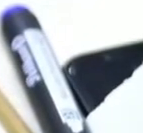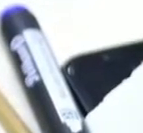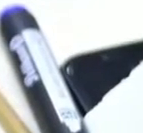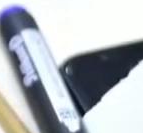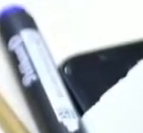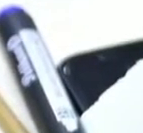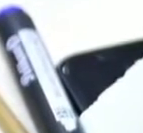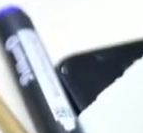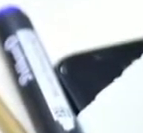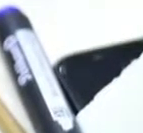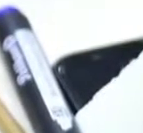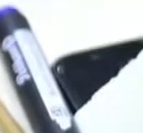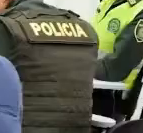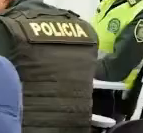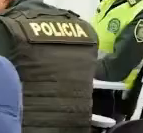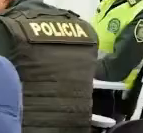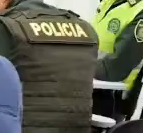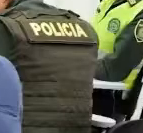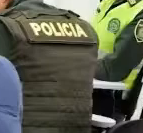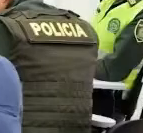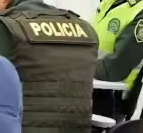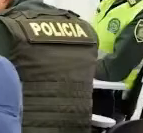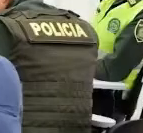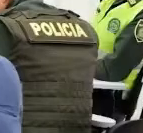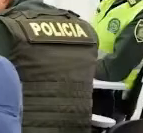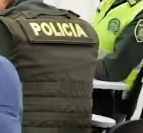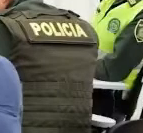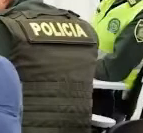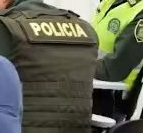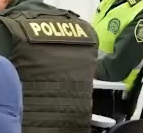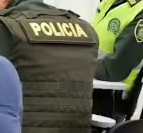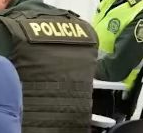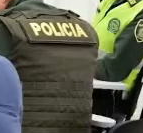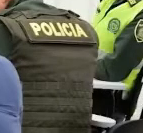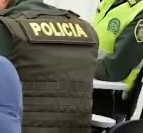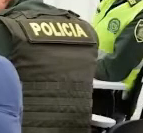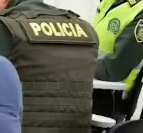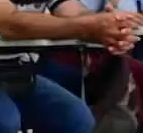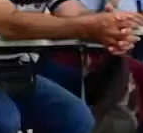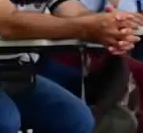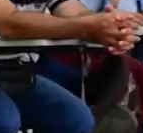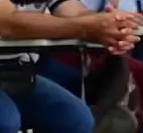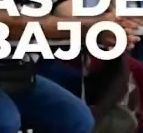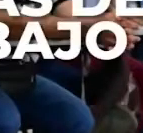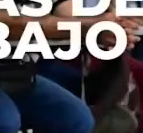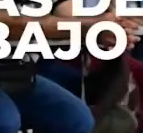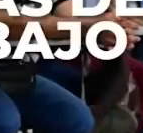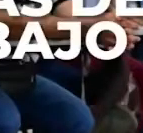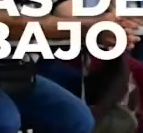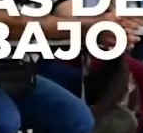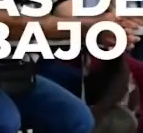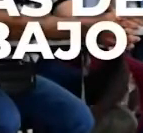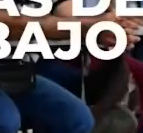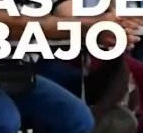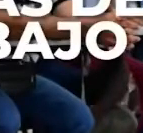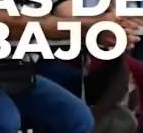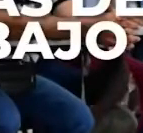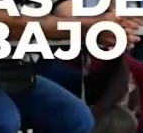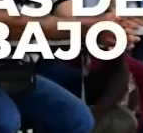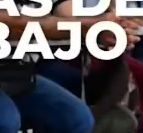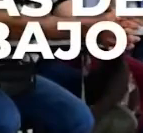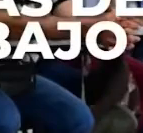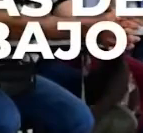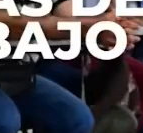más de 4.000 personas, aportando 3.345 soluciones para la ciudad, mediante 110 mesas de trabajo en